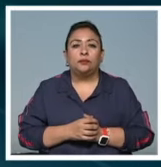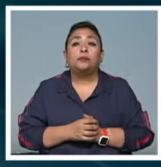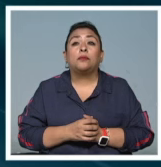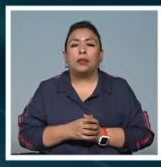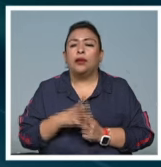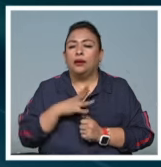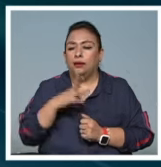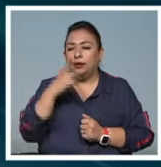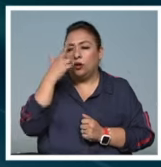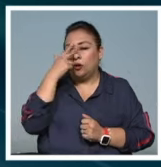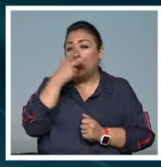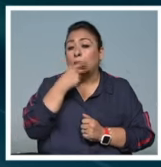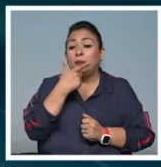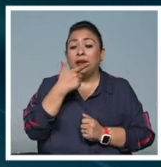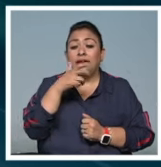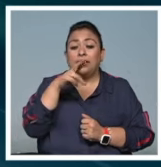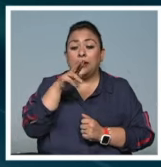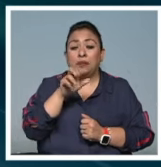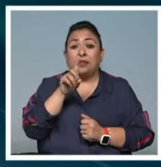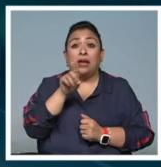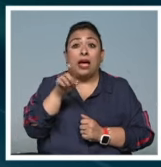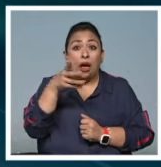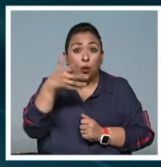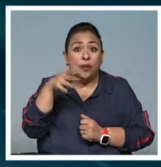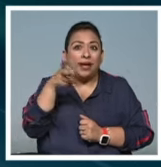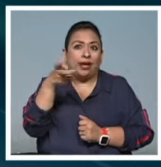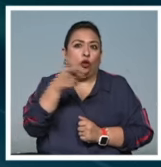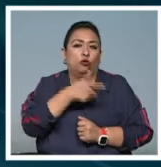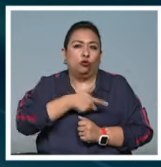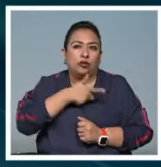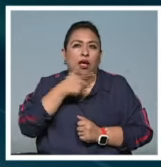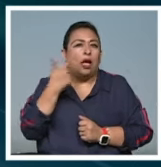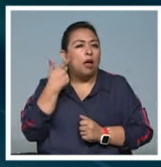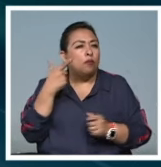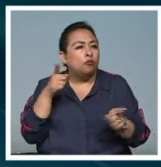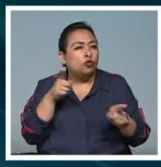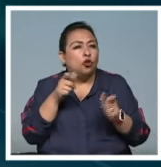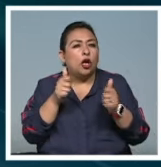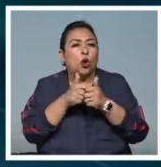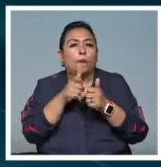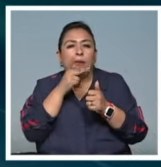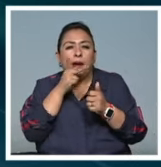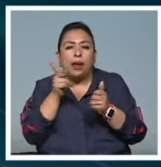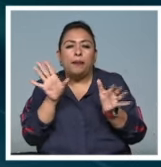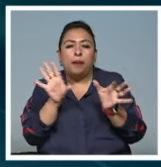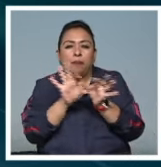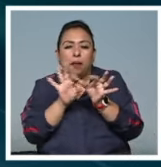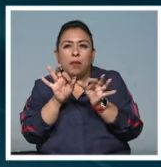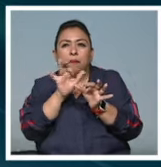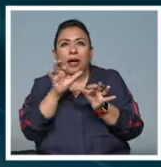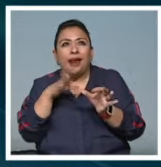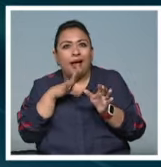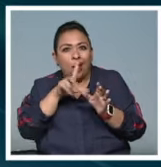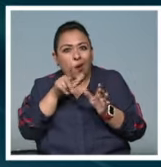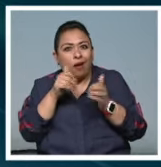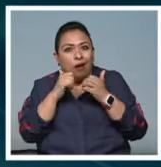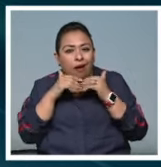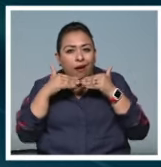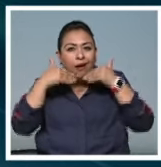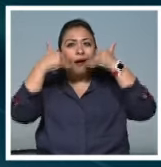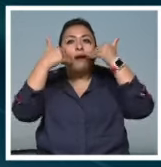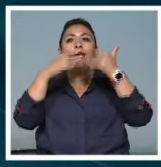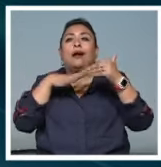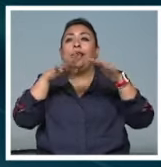Para recordar a Germán Dehesa como a él le hubiera gustado, tejiendo la música con la palabra para invocar a la sonrisa, se llevará a